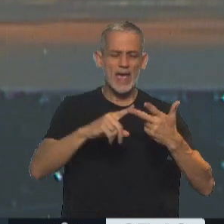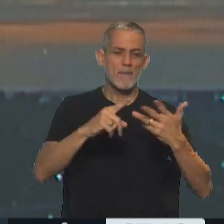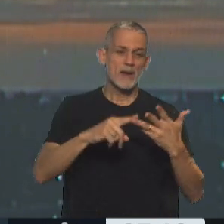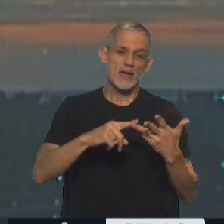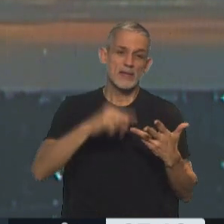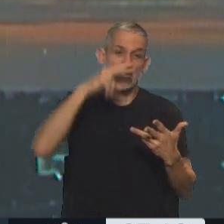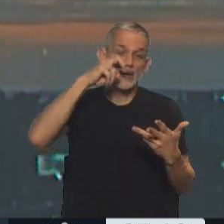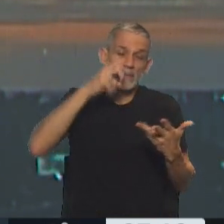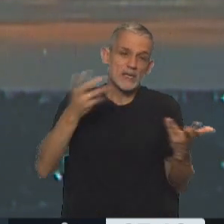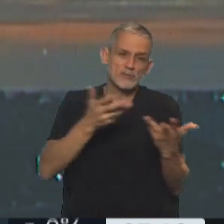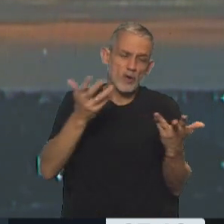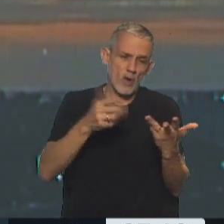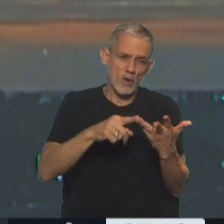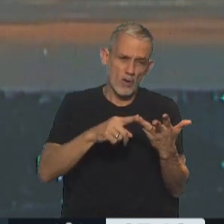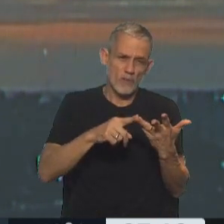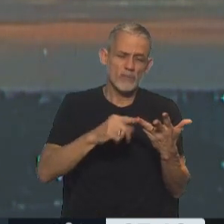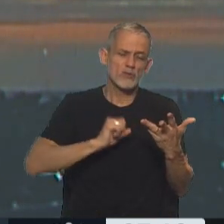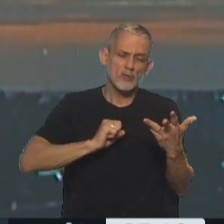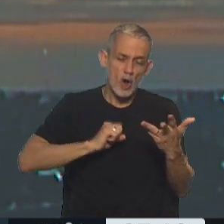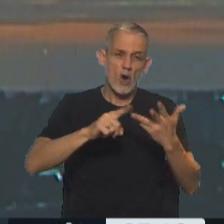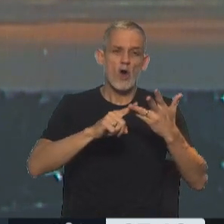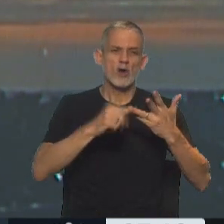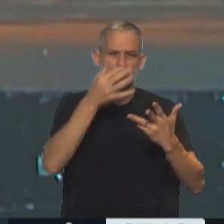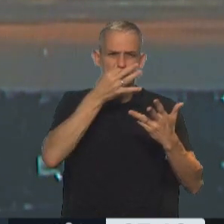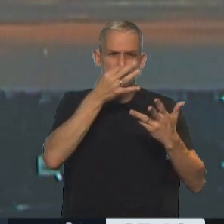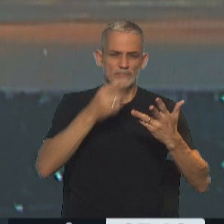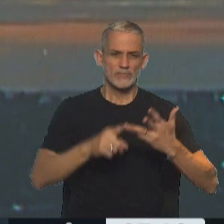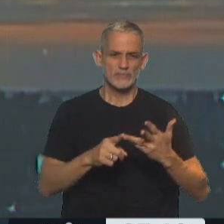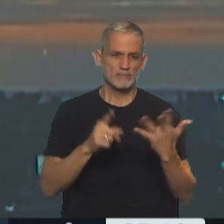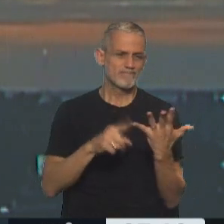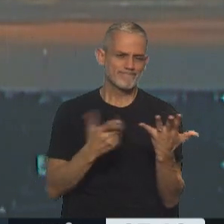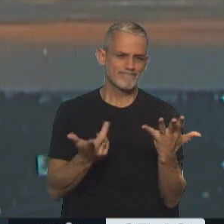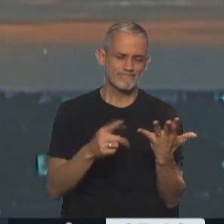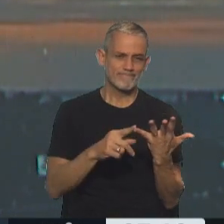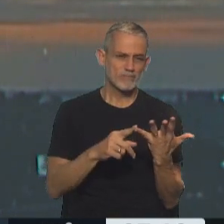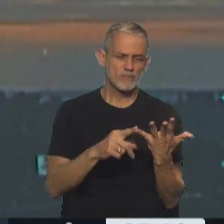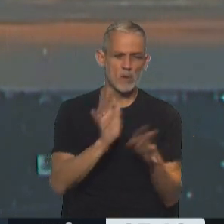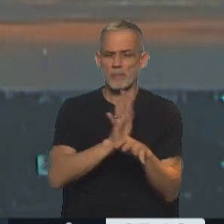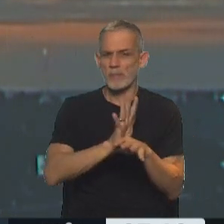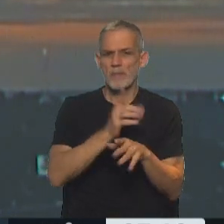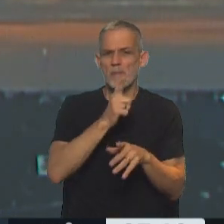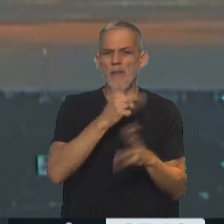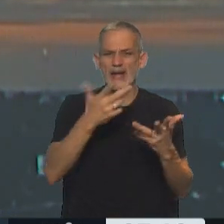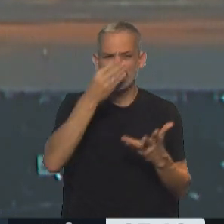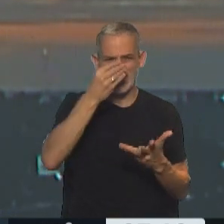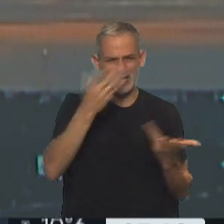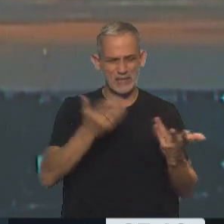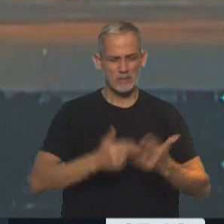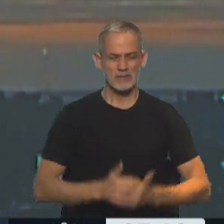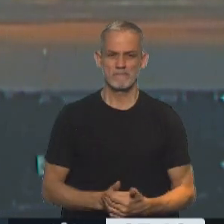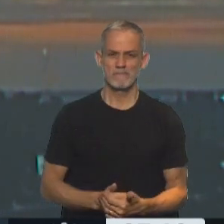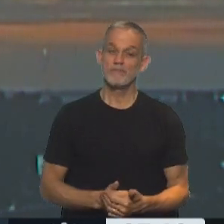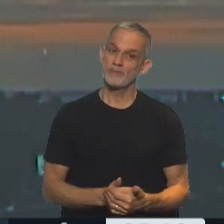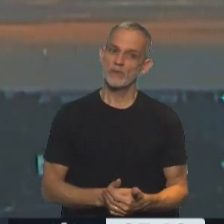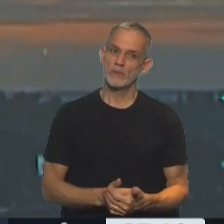síntomas respiratorios, ¿no? Tos, congestión, es como un cuadro gripal, esa es la forma de presentación.